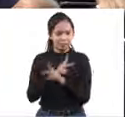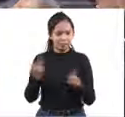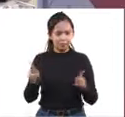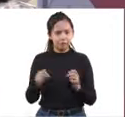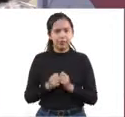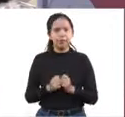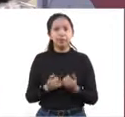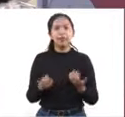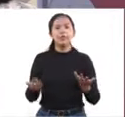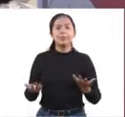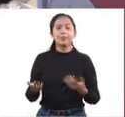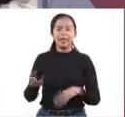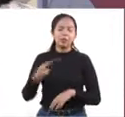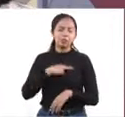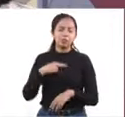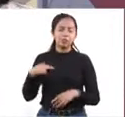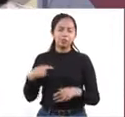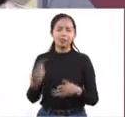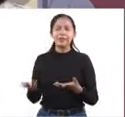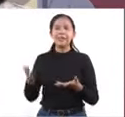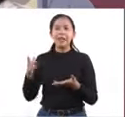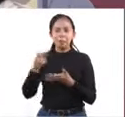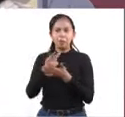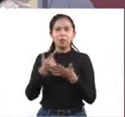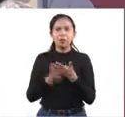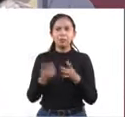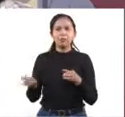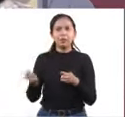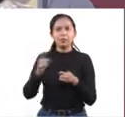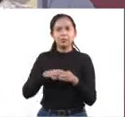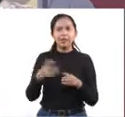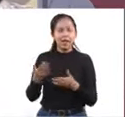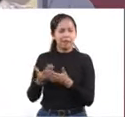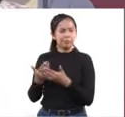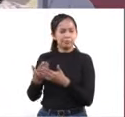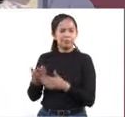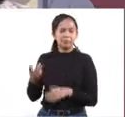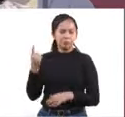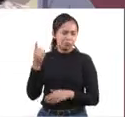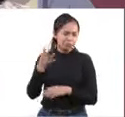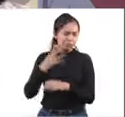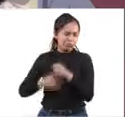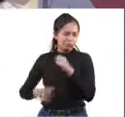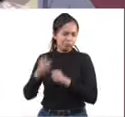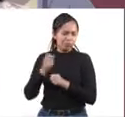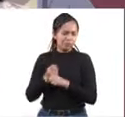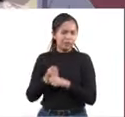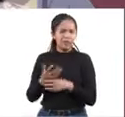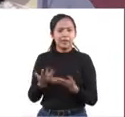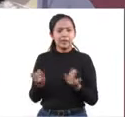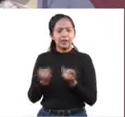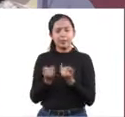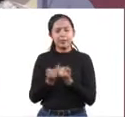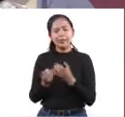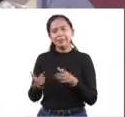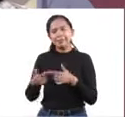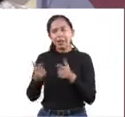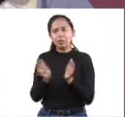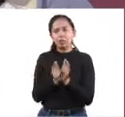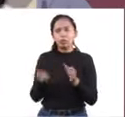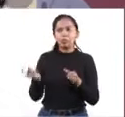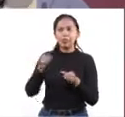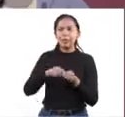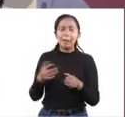programa desde el año pasado, pero también parte de la abogacía que se tomó a cabo desde hace varios años para que pudiéramos tener